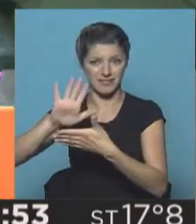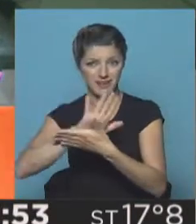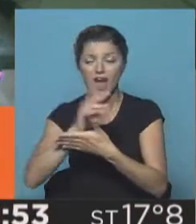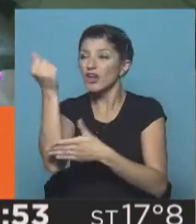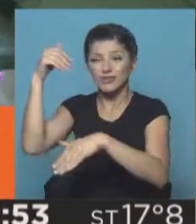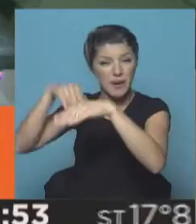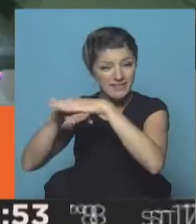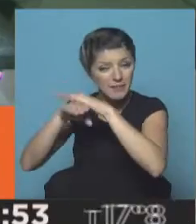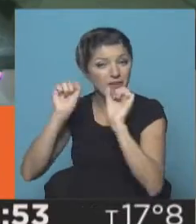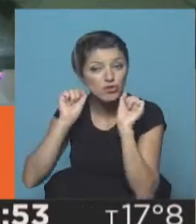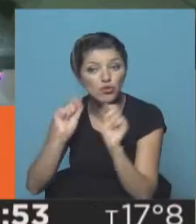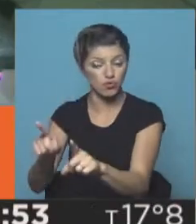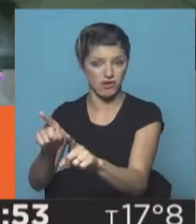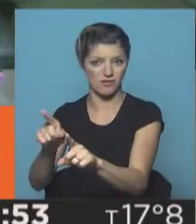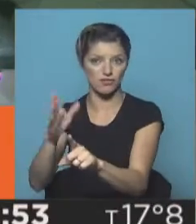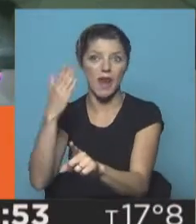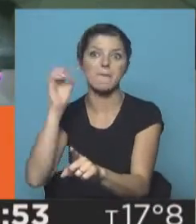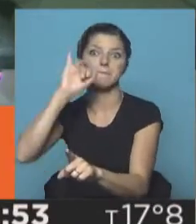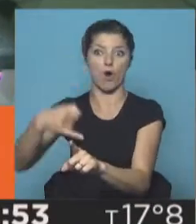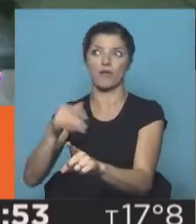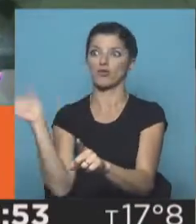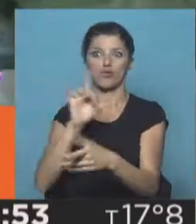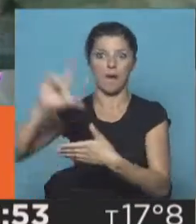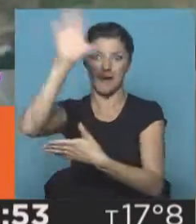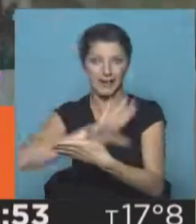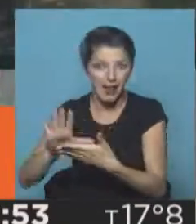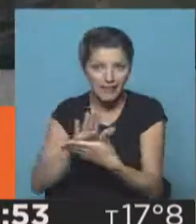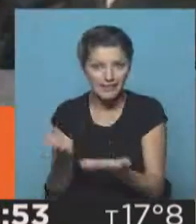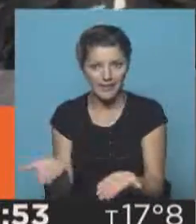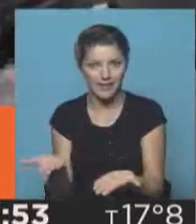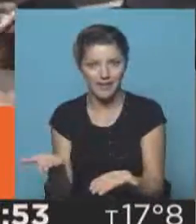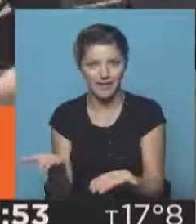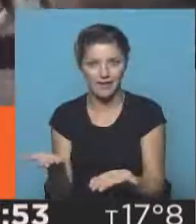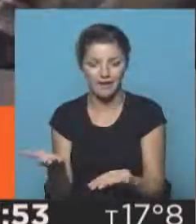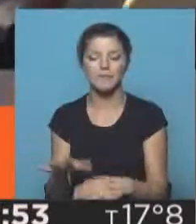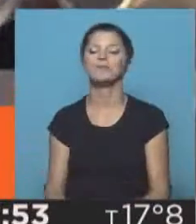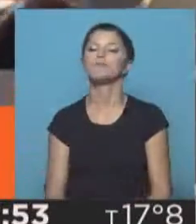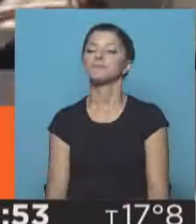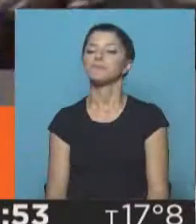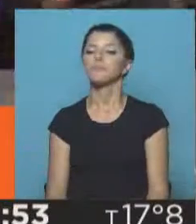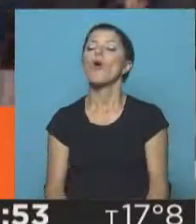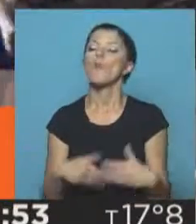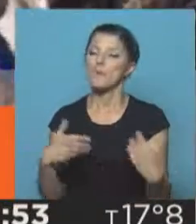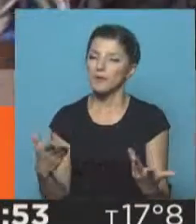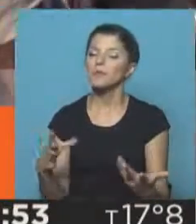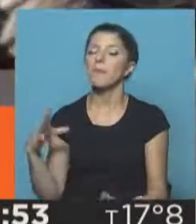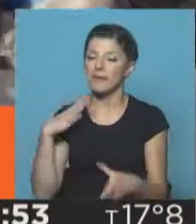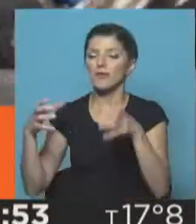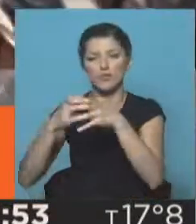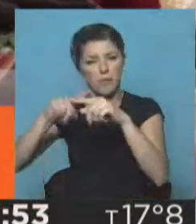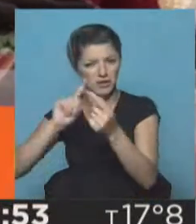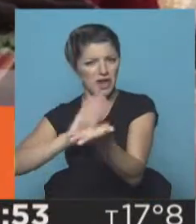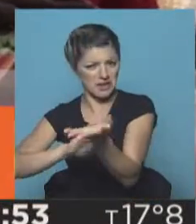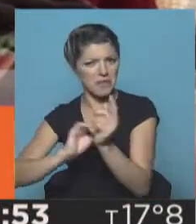que tiene Bolivia son las más altas de toda América Latina. Entonces digo, creo que queda mucho espacio todavía para la izquierda, sobre todo